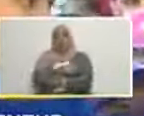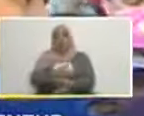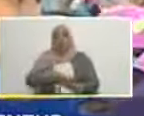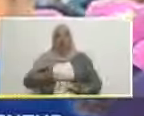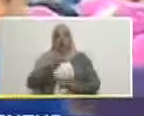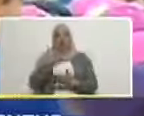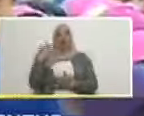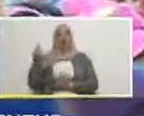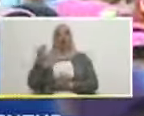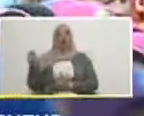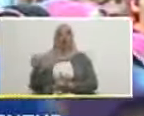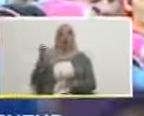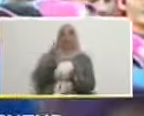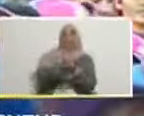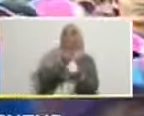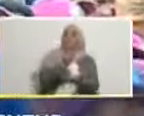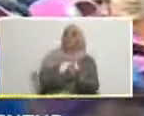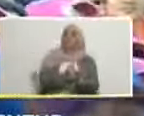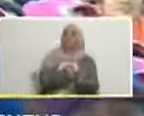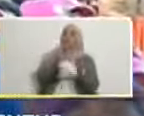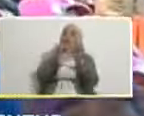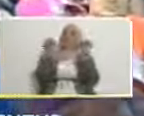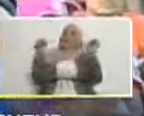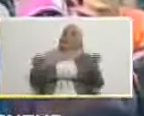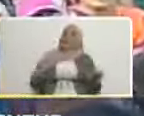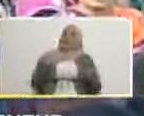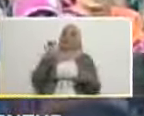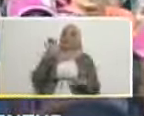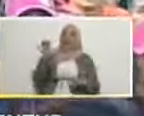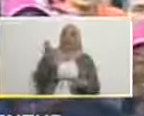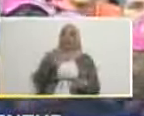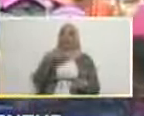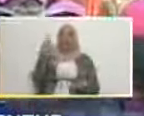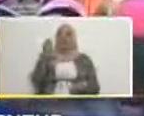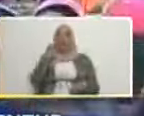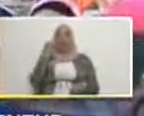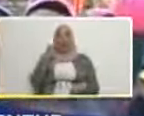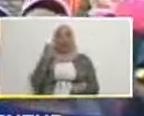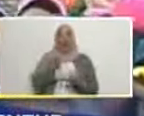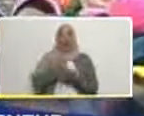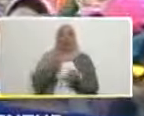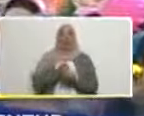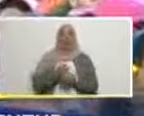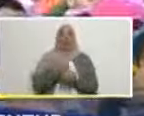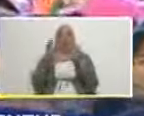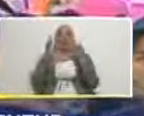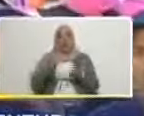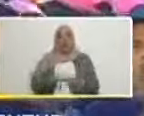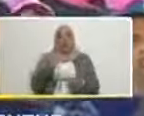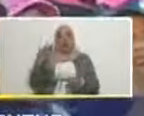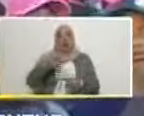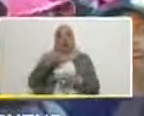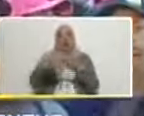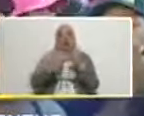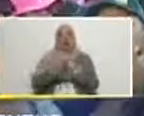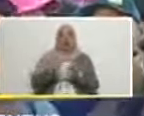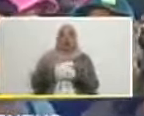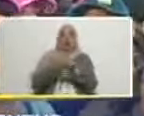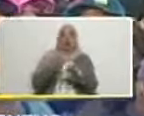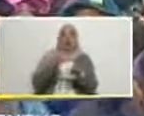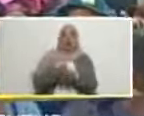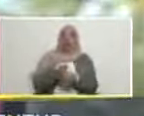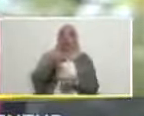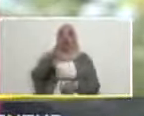1.200.000 jóvenes que se han inscrito a través del sistema Patria, que estén muy pendientes porque eso va a ser fundamental en el lanzamiento de